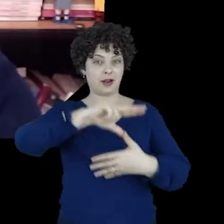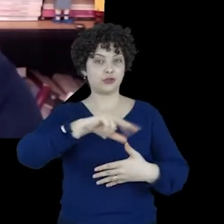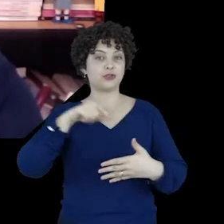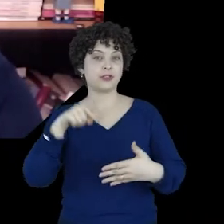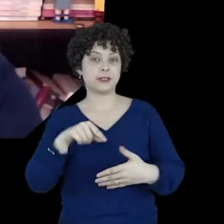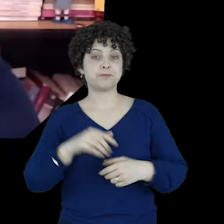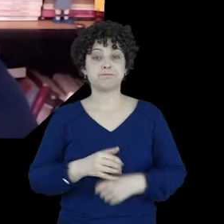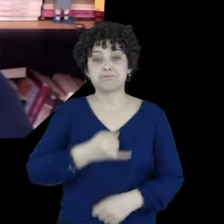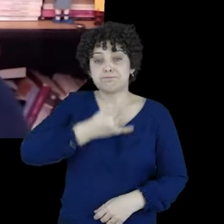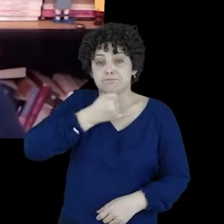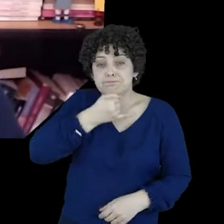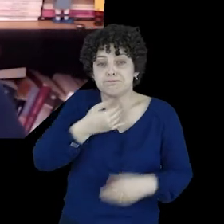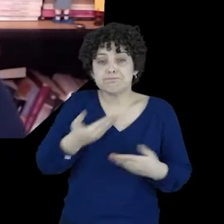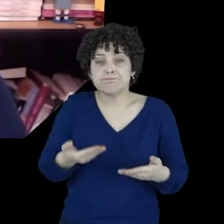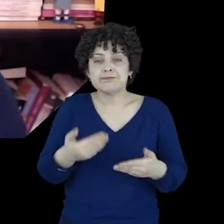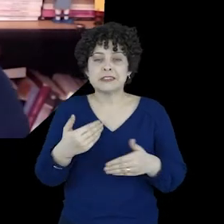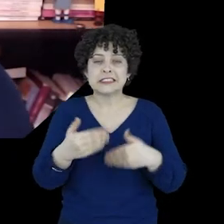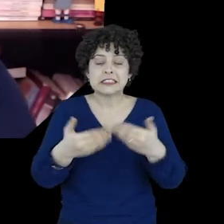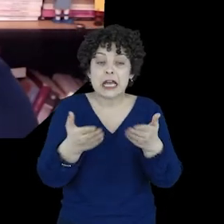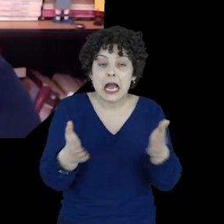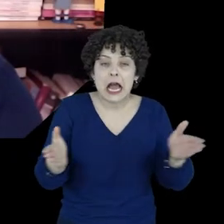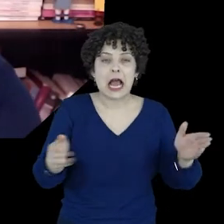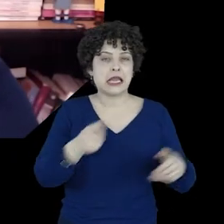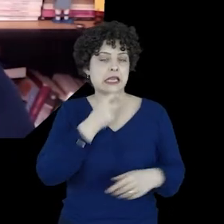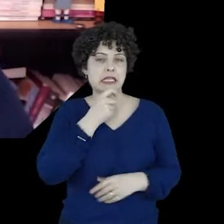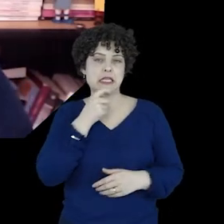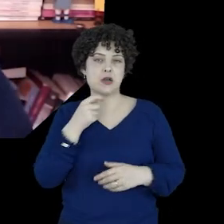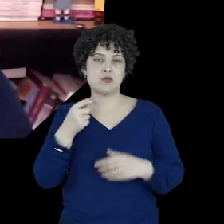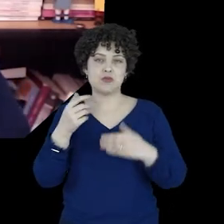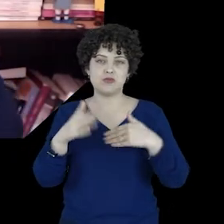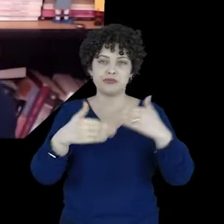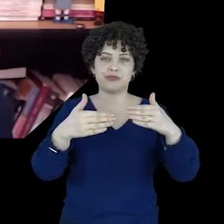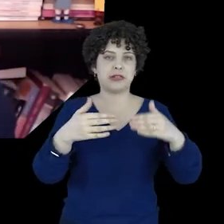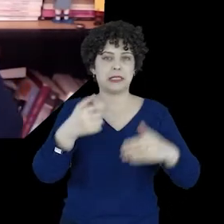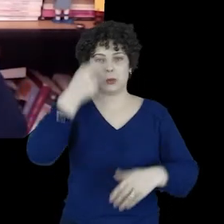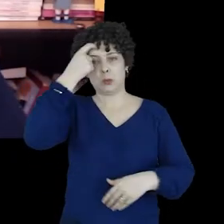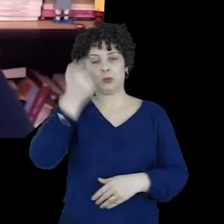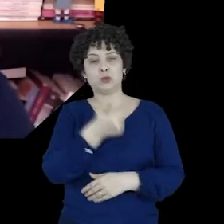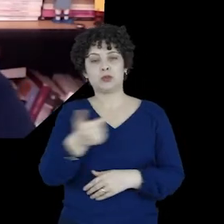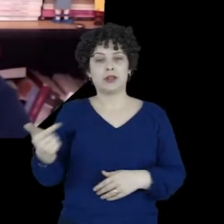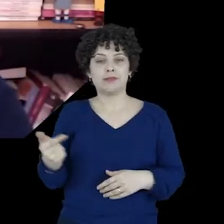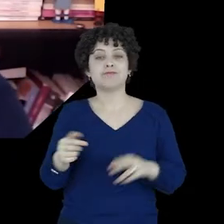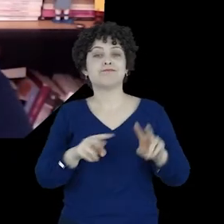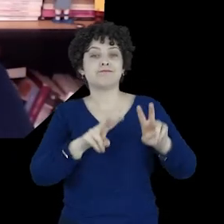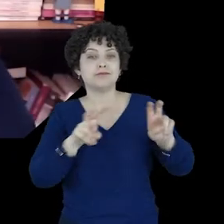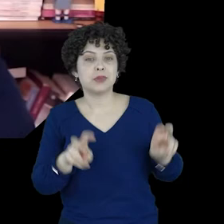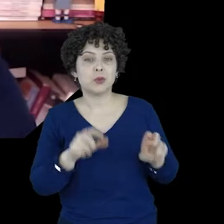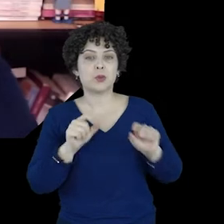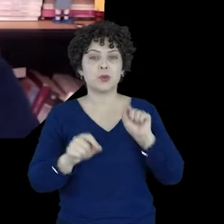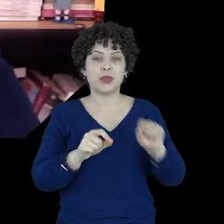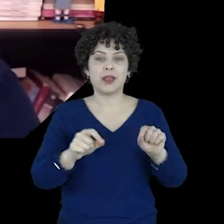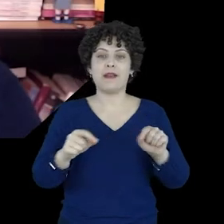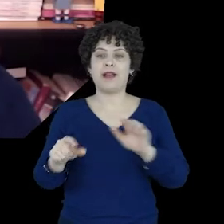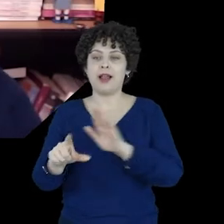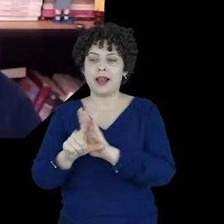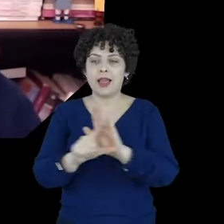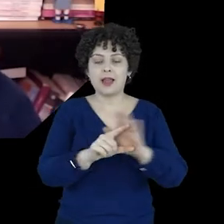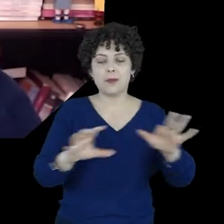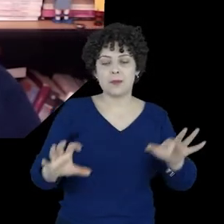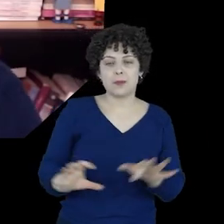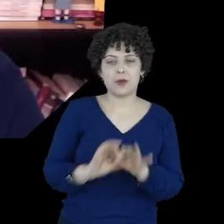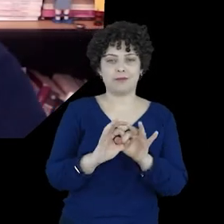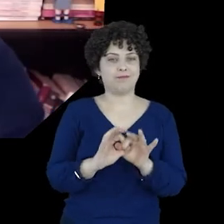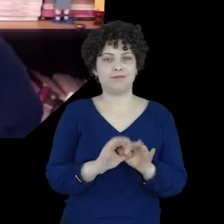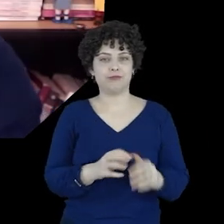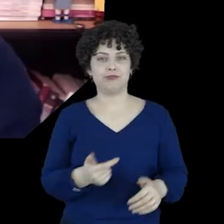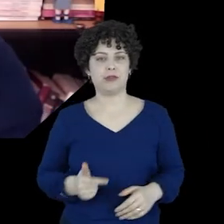tenemos un amplio desarrollo en la materia y menos en relación a leyes que sean en lo particular vinculantes.